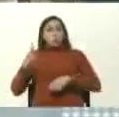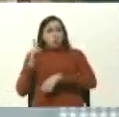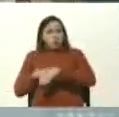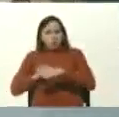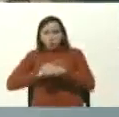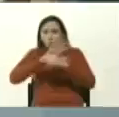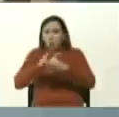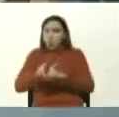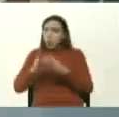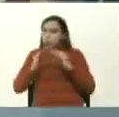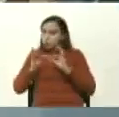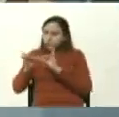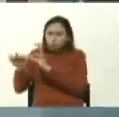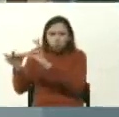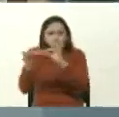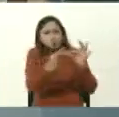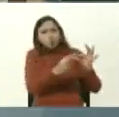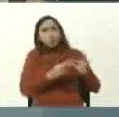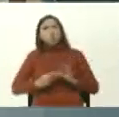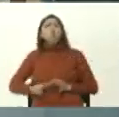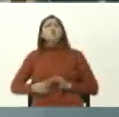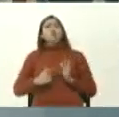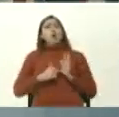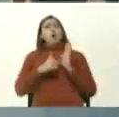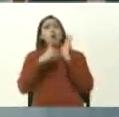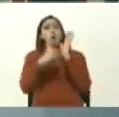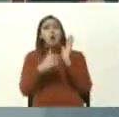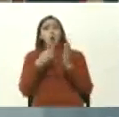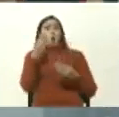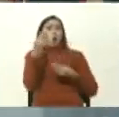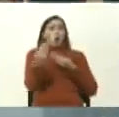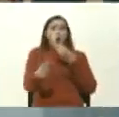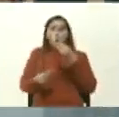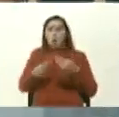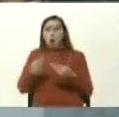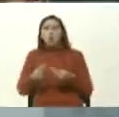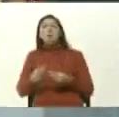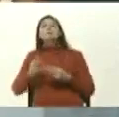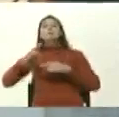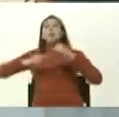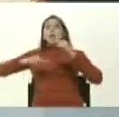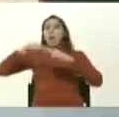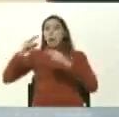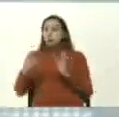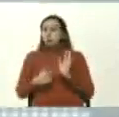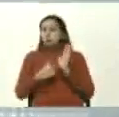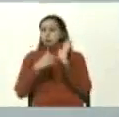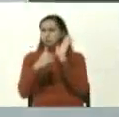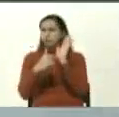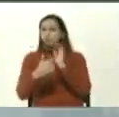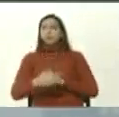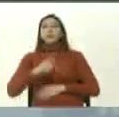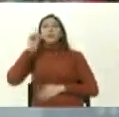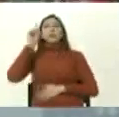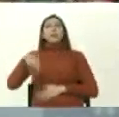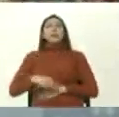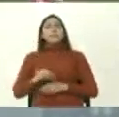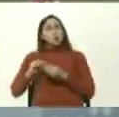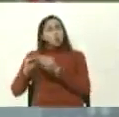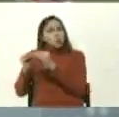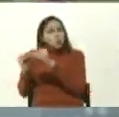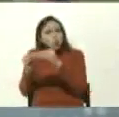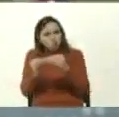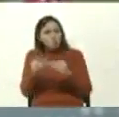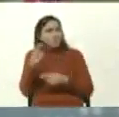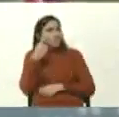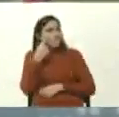todos juntos, hoy nosotros estamos demostrando cómo es esta infraestructura. Además, estamos rehabilitando,